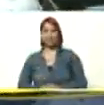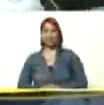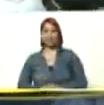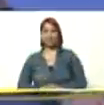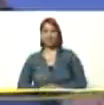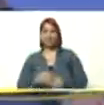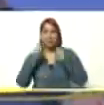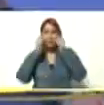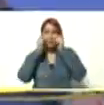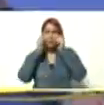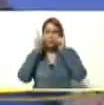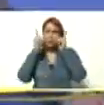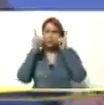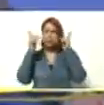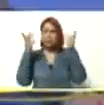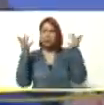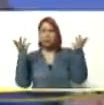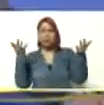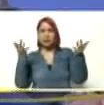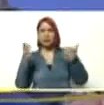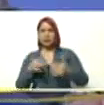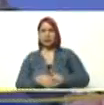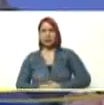estoy impresionado